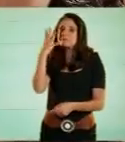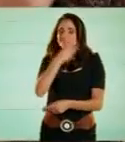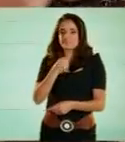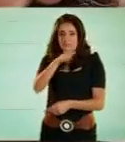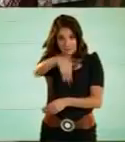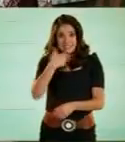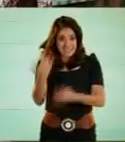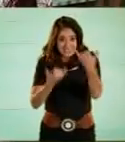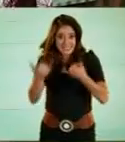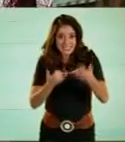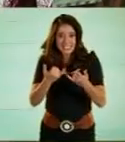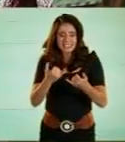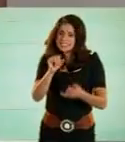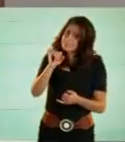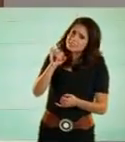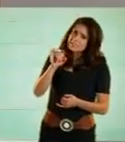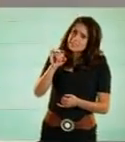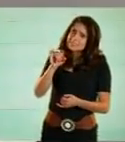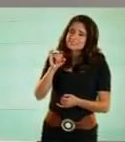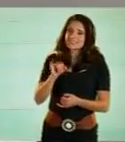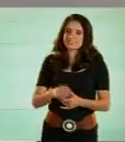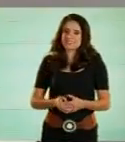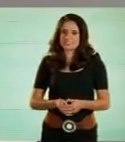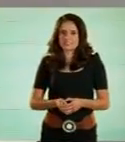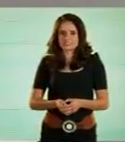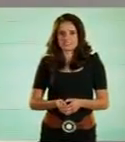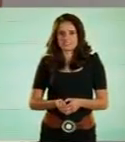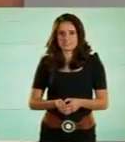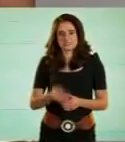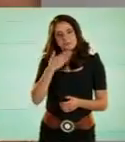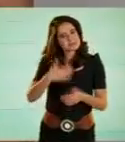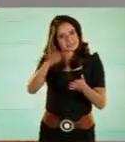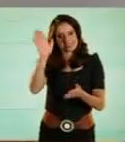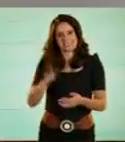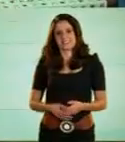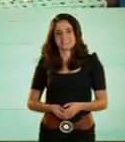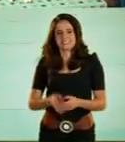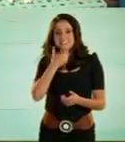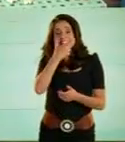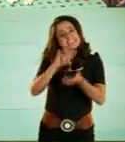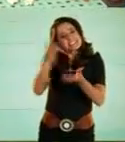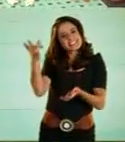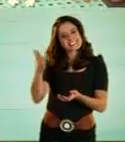¿Quieres jugar? Sí.